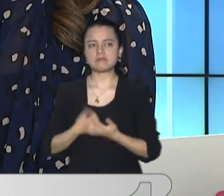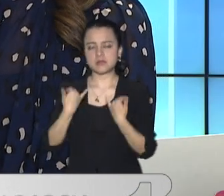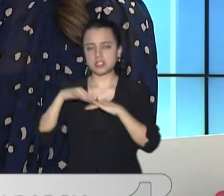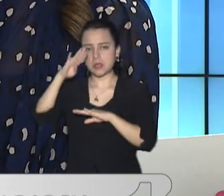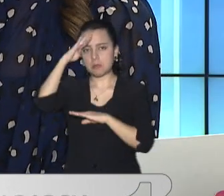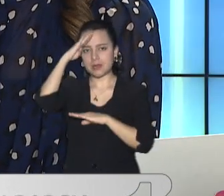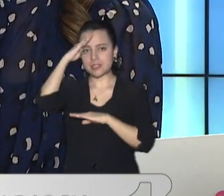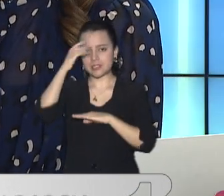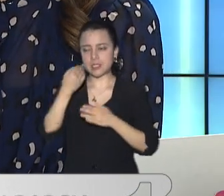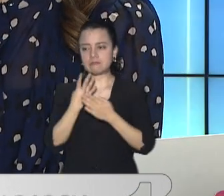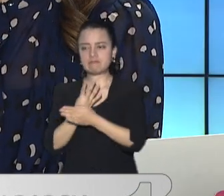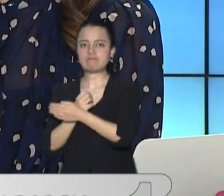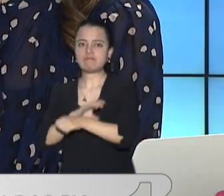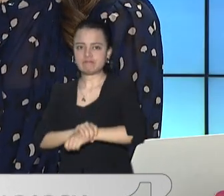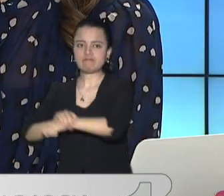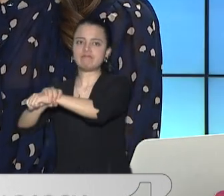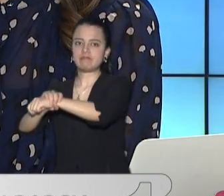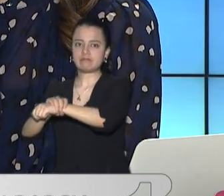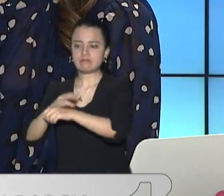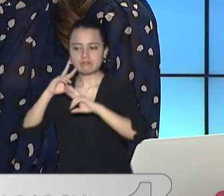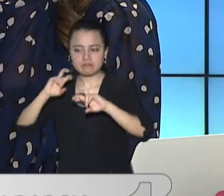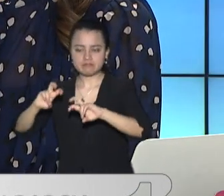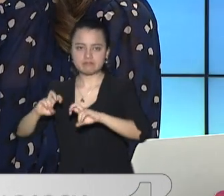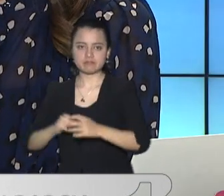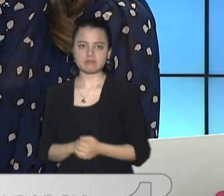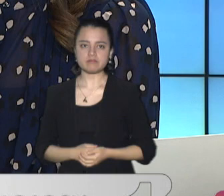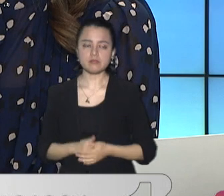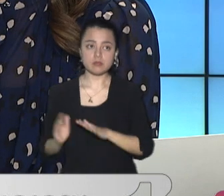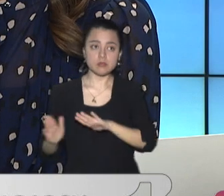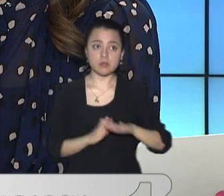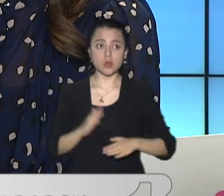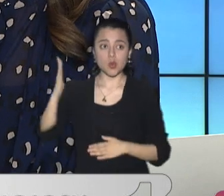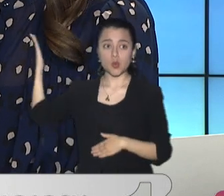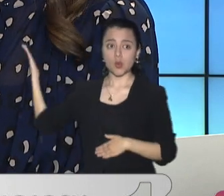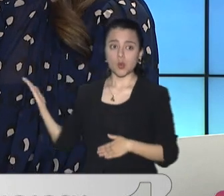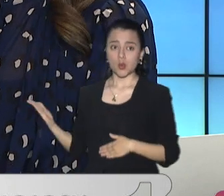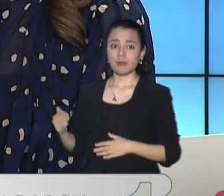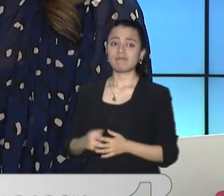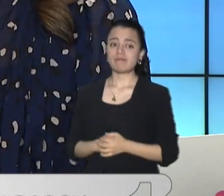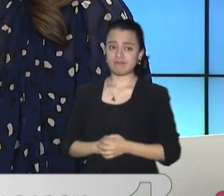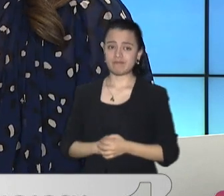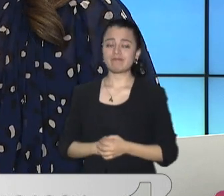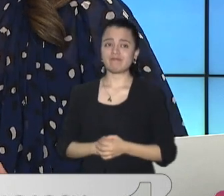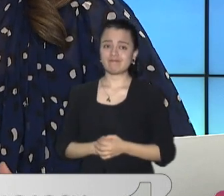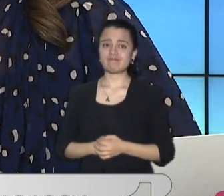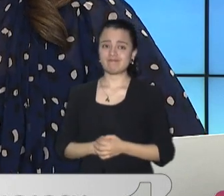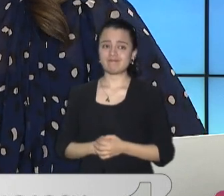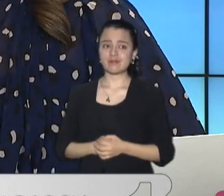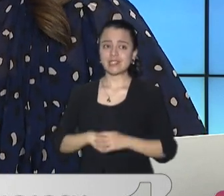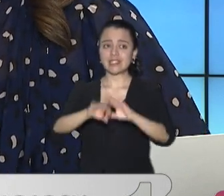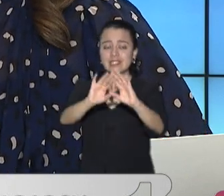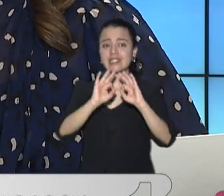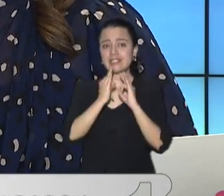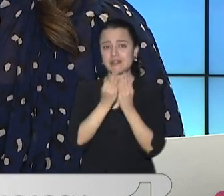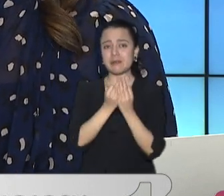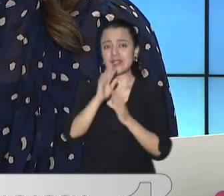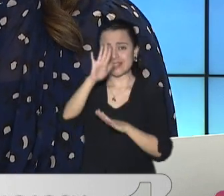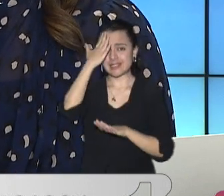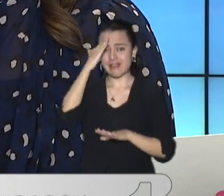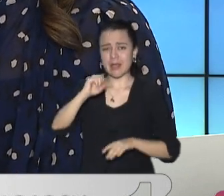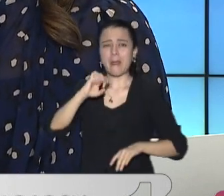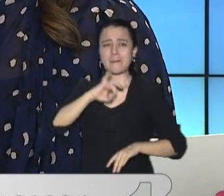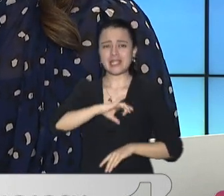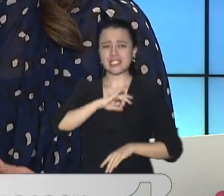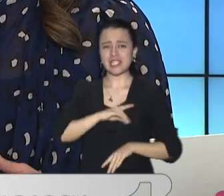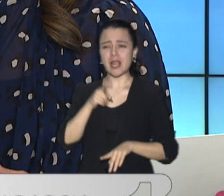familia de una mujer colombiana asesinada en Chile pide ayuda para repatriar el cuerpo. Según las autoridades chilenas, la pareja